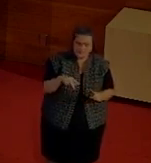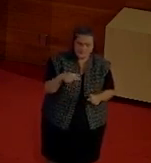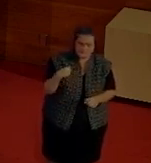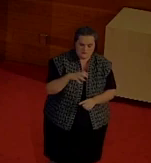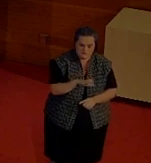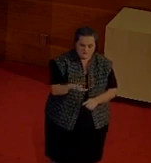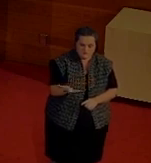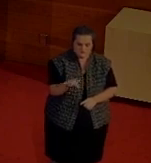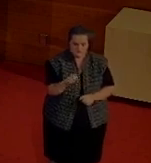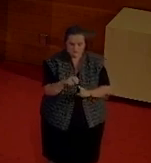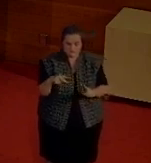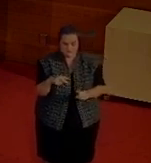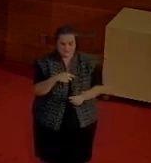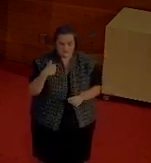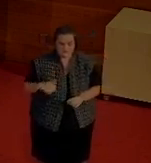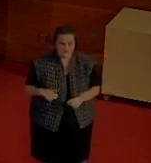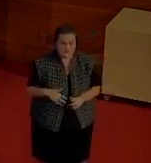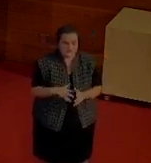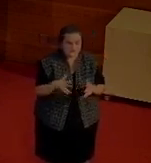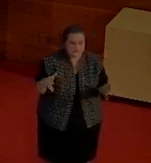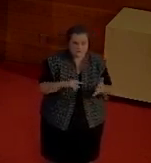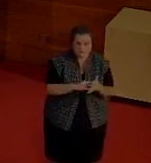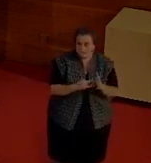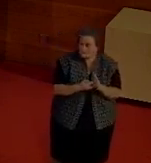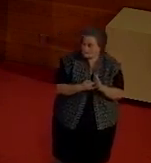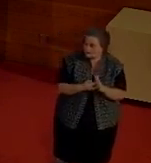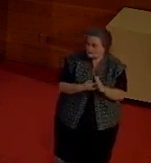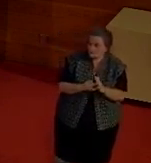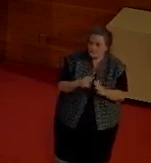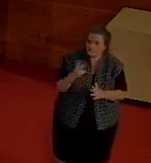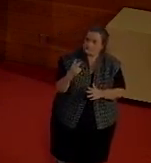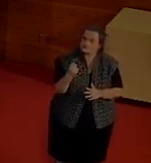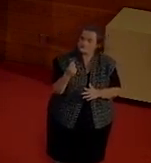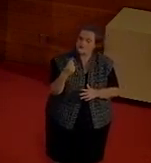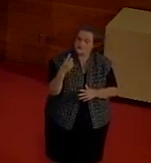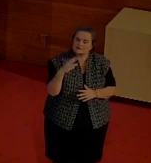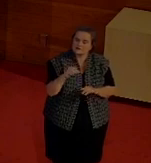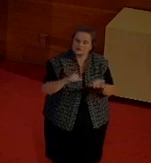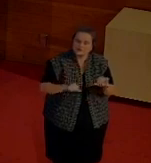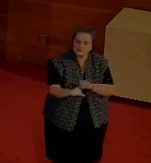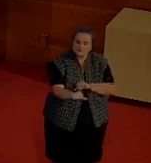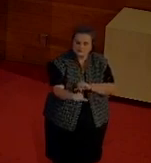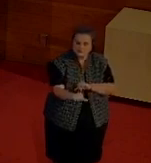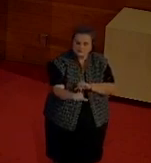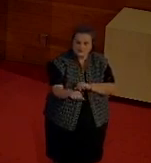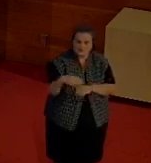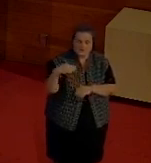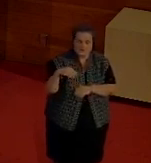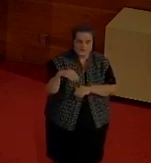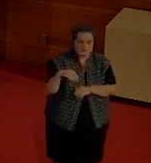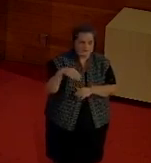Gracias ese macroproyecto que arranca en el año 2013 ya con xinping es cuando llega xinping al